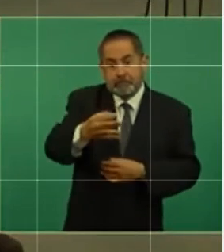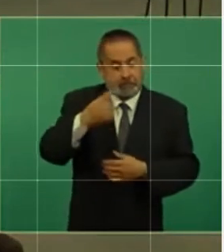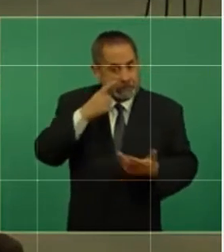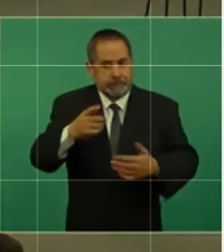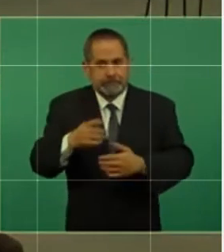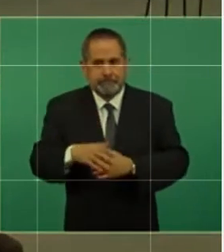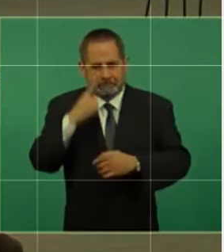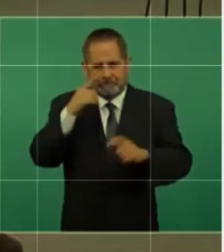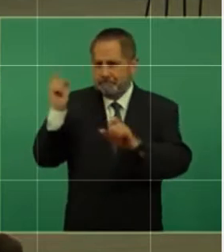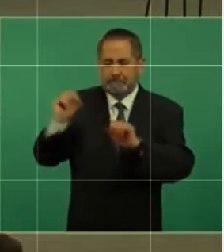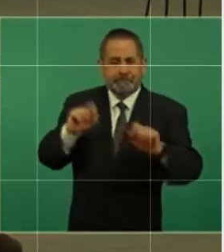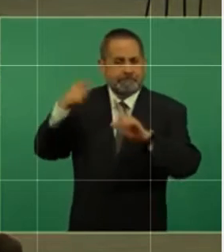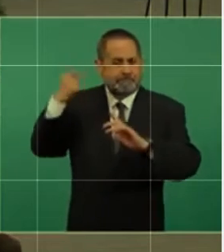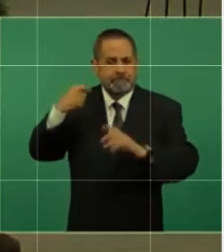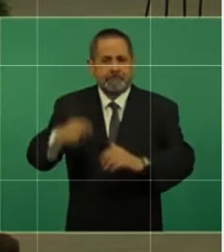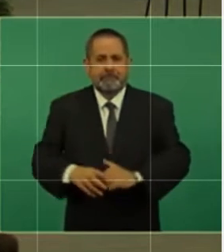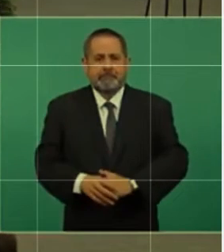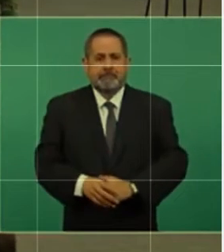Entonces, a continuación el video.